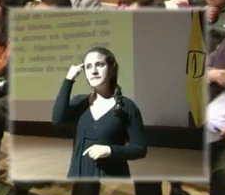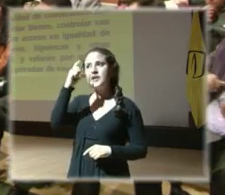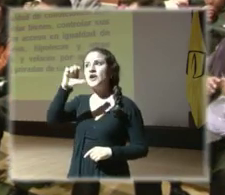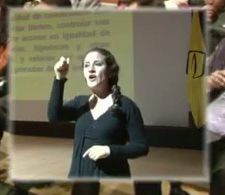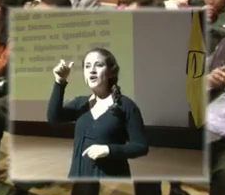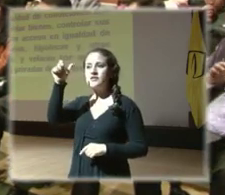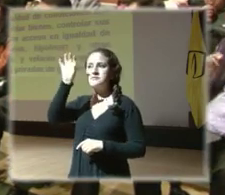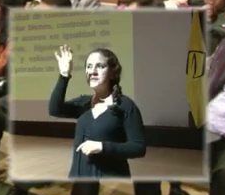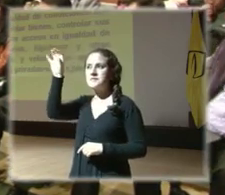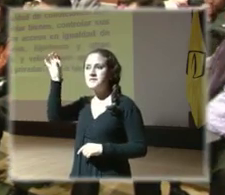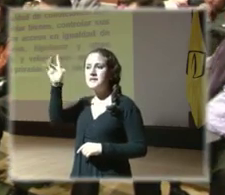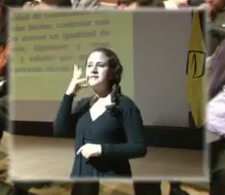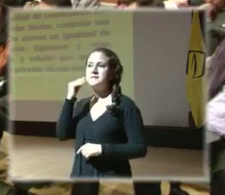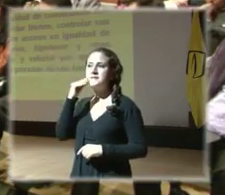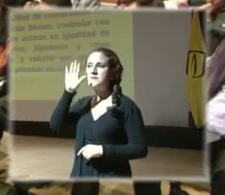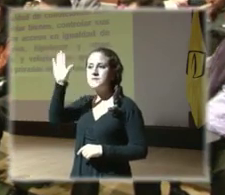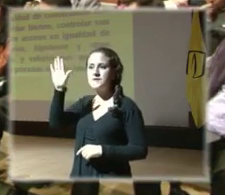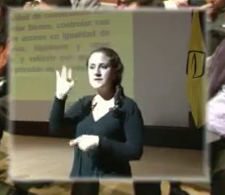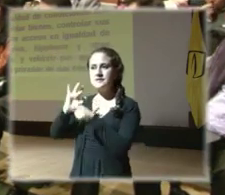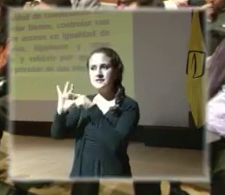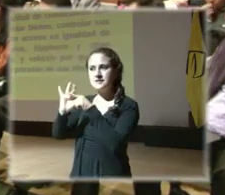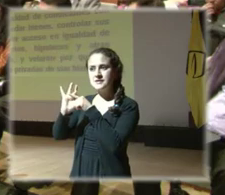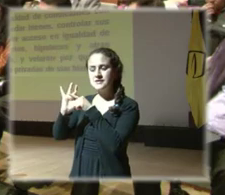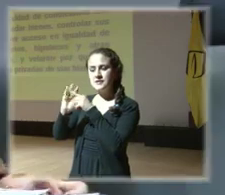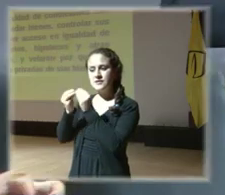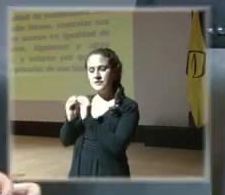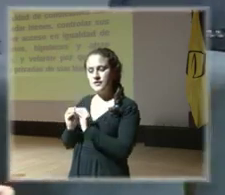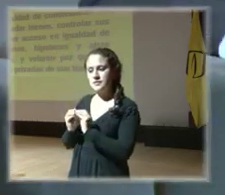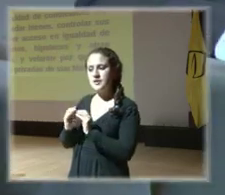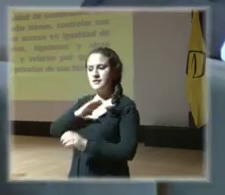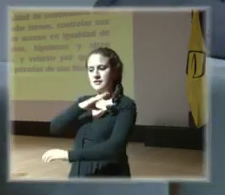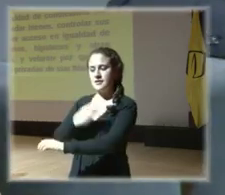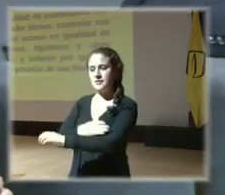lugares que implementen o busquen implementar este nuevo modelo de capacidad